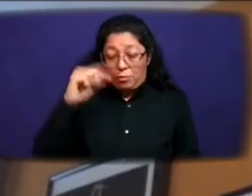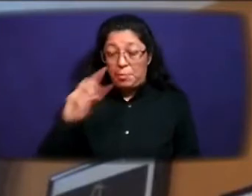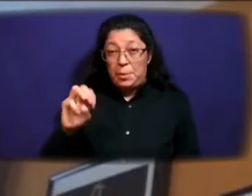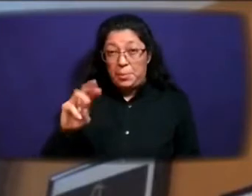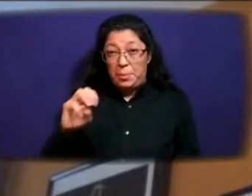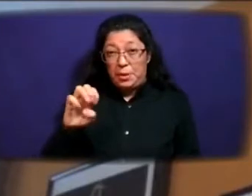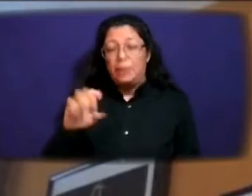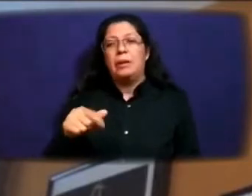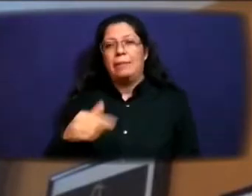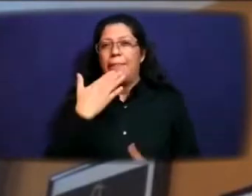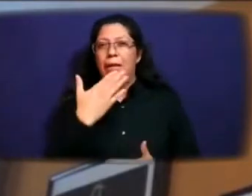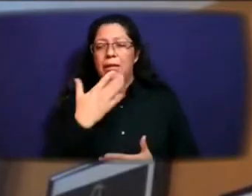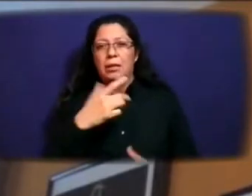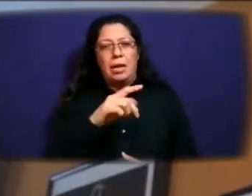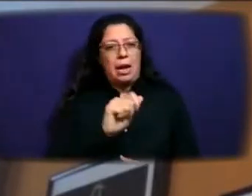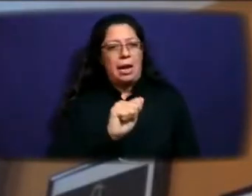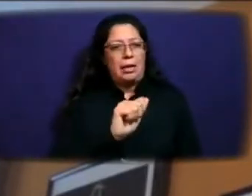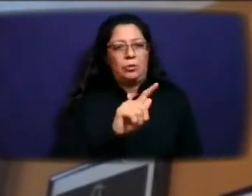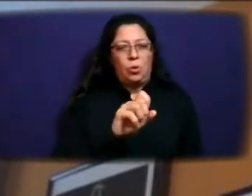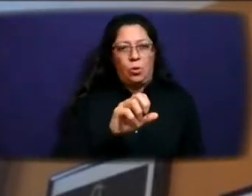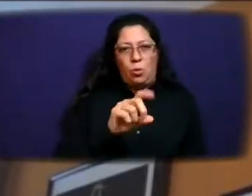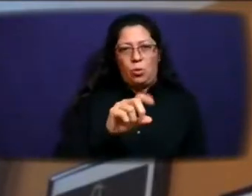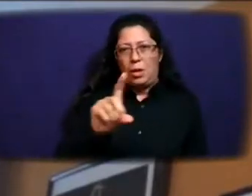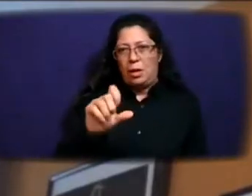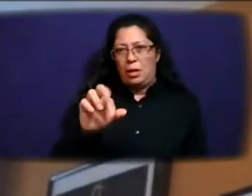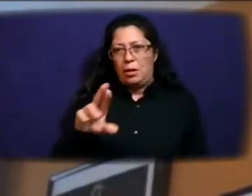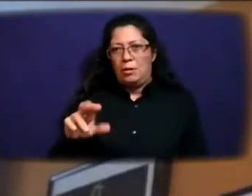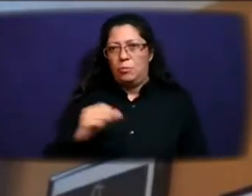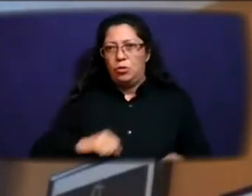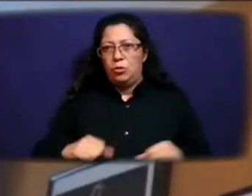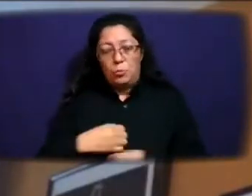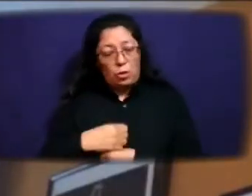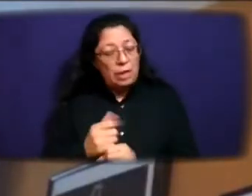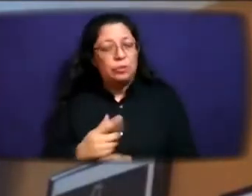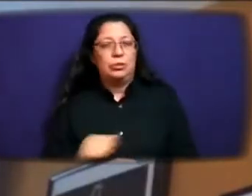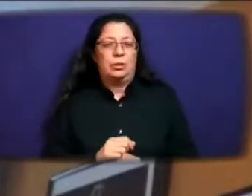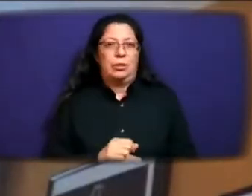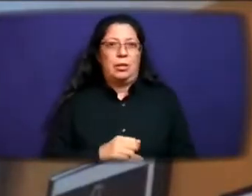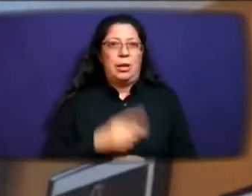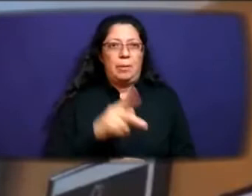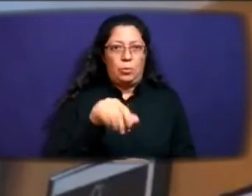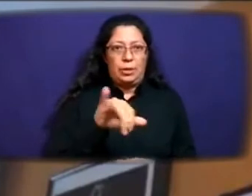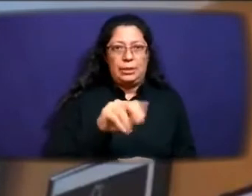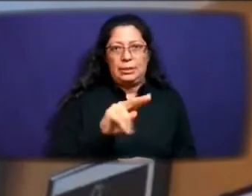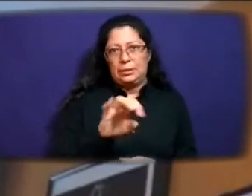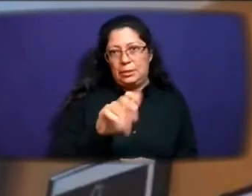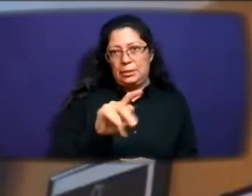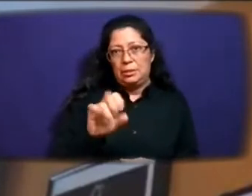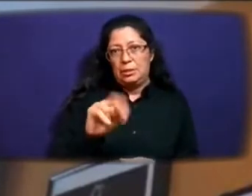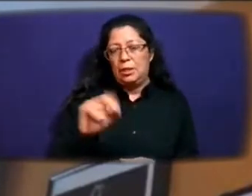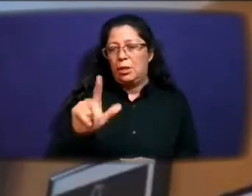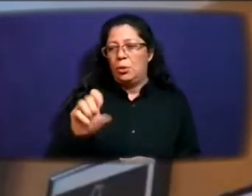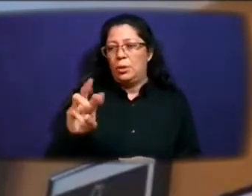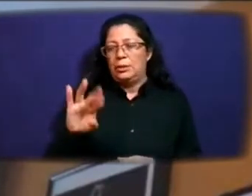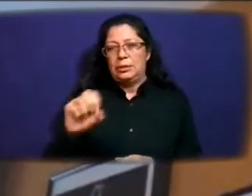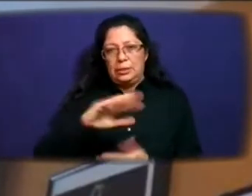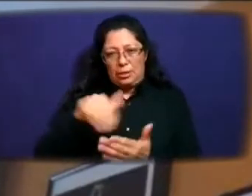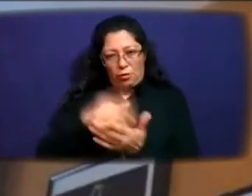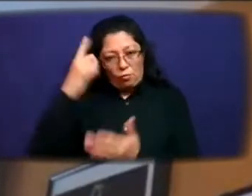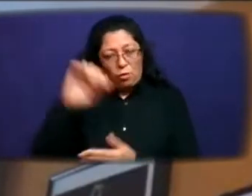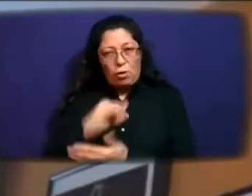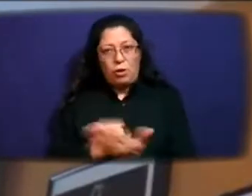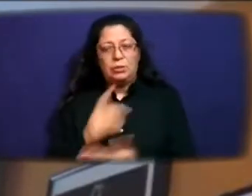Productions, Innovations in Socially Distanced Performance at Princeton's Lewis Center for the Arts por su colaboración y apoyo.